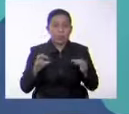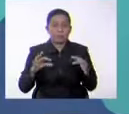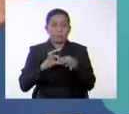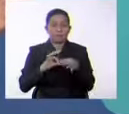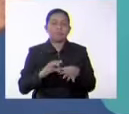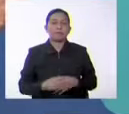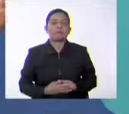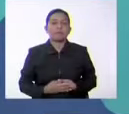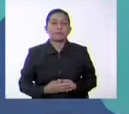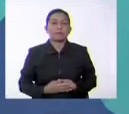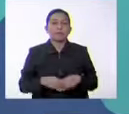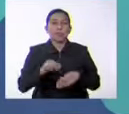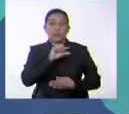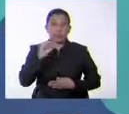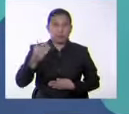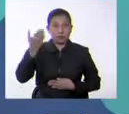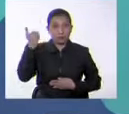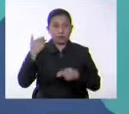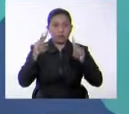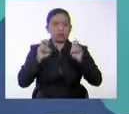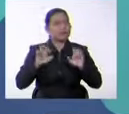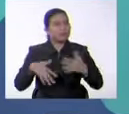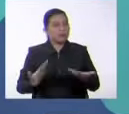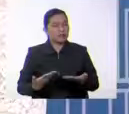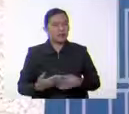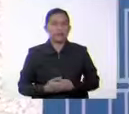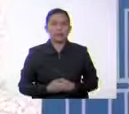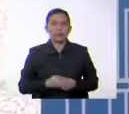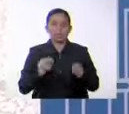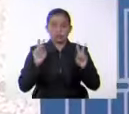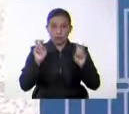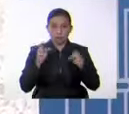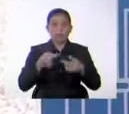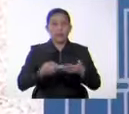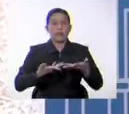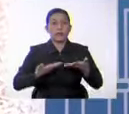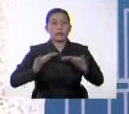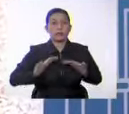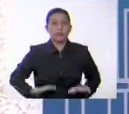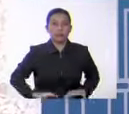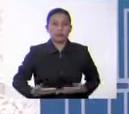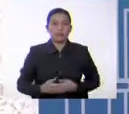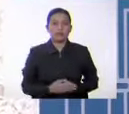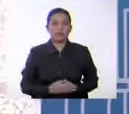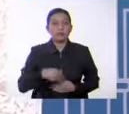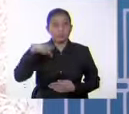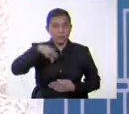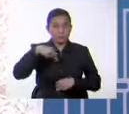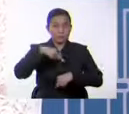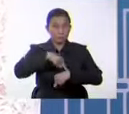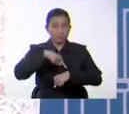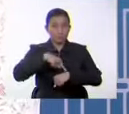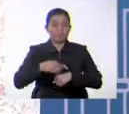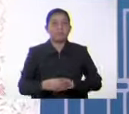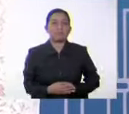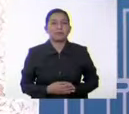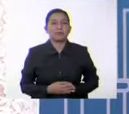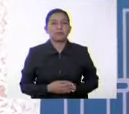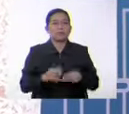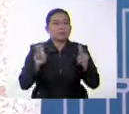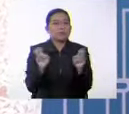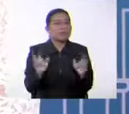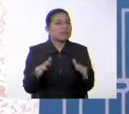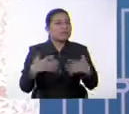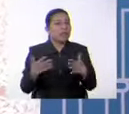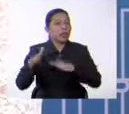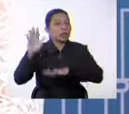temática de la semana pasada, que es, maestra, es referida a los derechos humanos. En esta ocasión, Eduard, vamos a abordar la